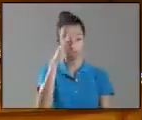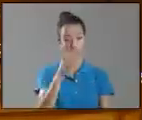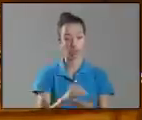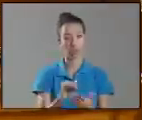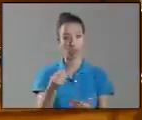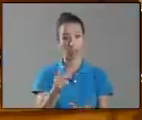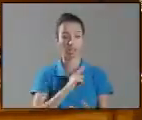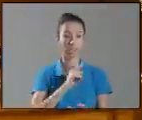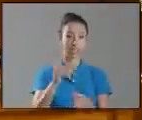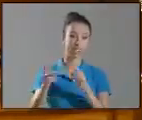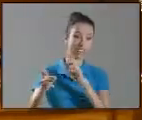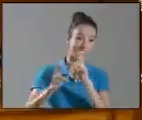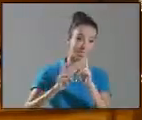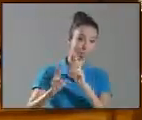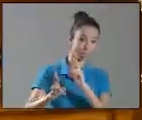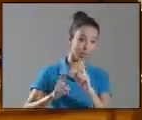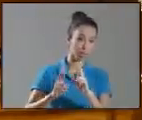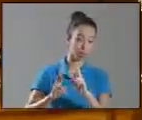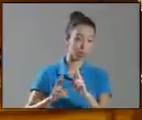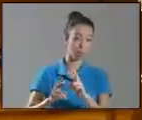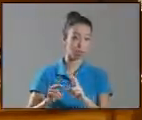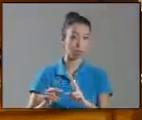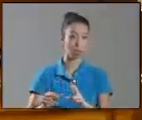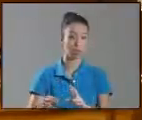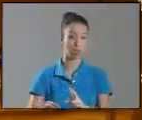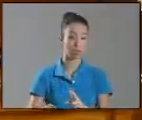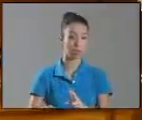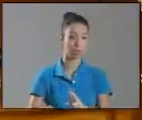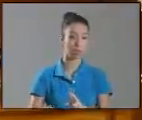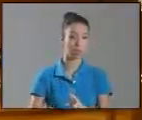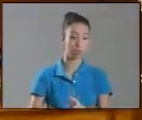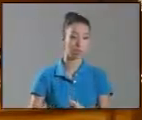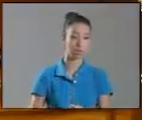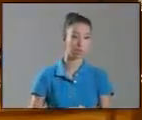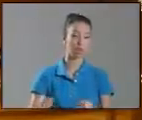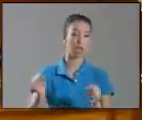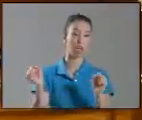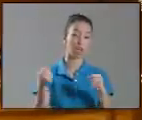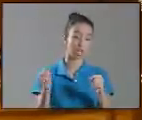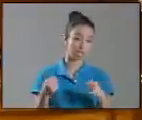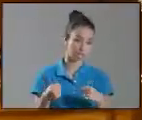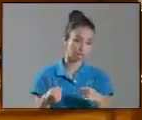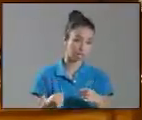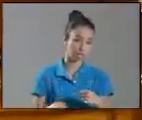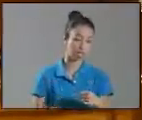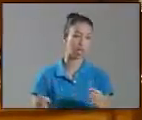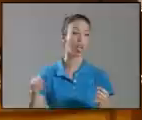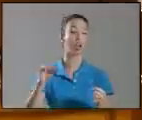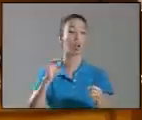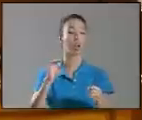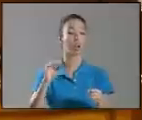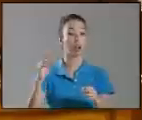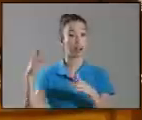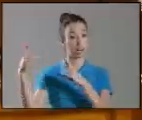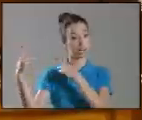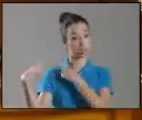Y pues uniéndome con el que decía mi hermano, creo yo que tiene que ver,